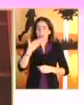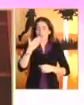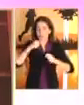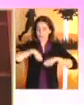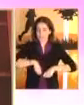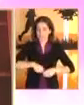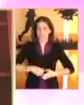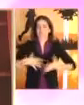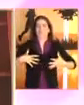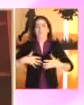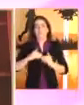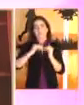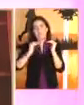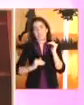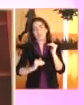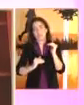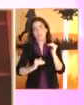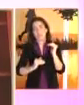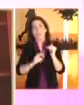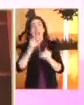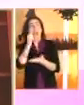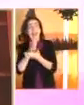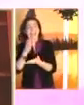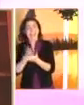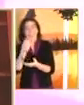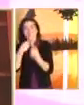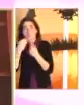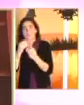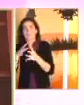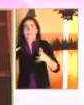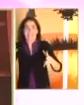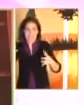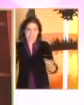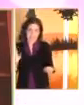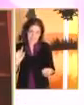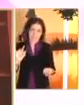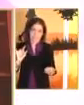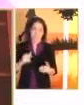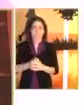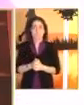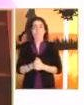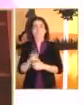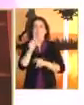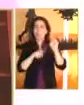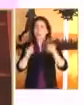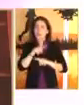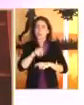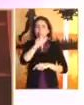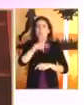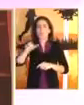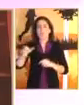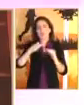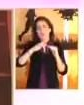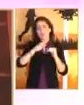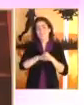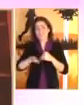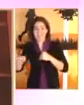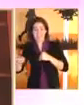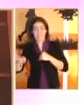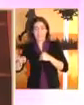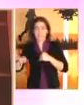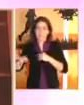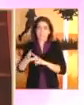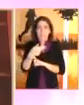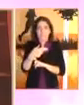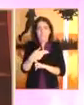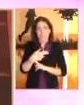otra fuente proteica como es la carne. Eso es cierto. Entonces, tenemos un problema con la población infantil porque les cuesta comer